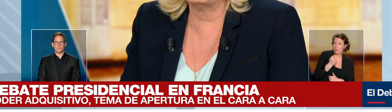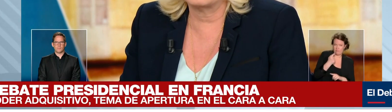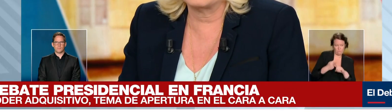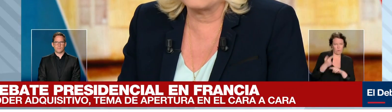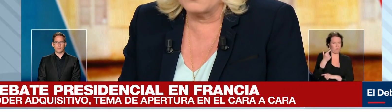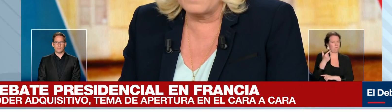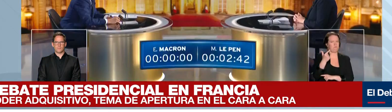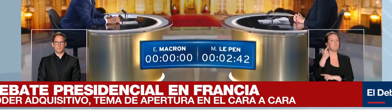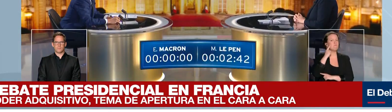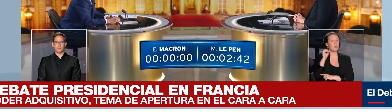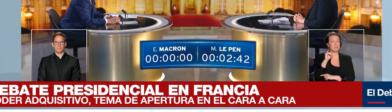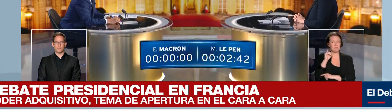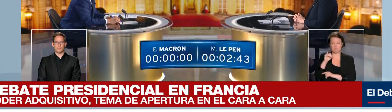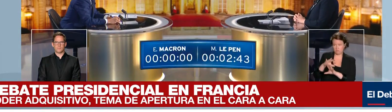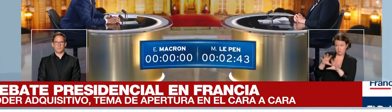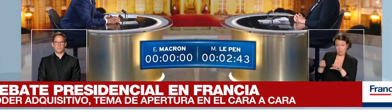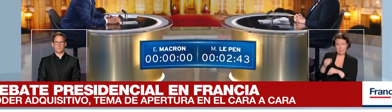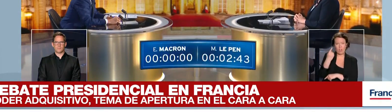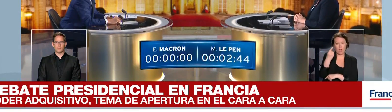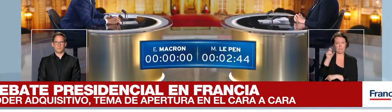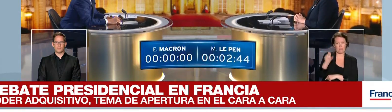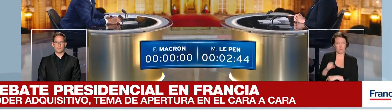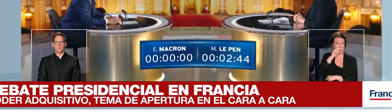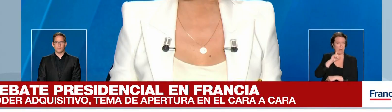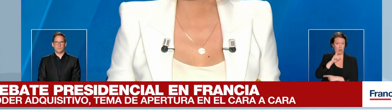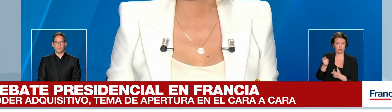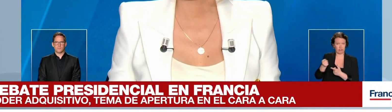y los subsidios para las familias